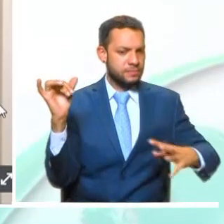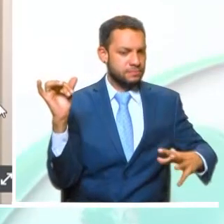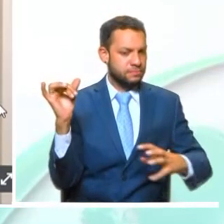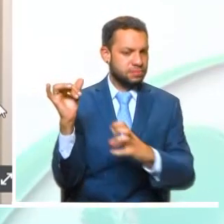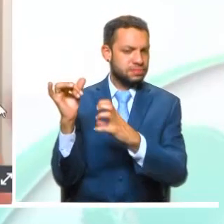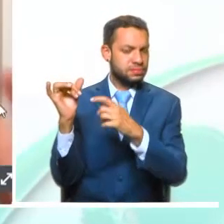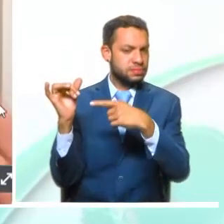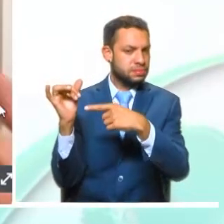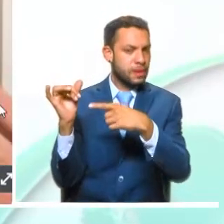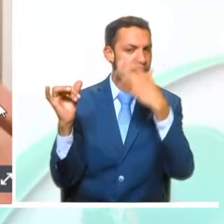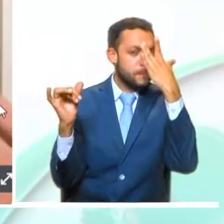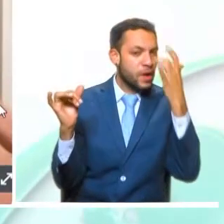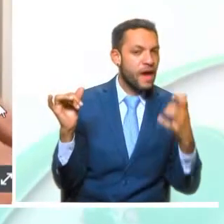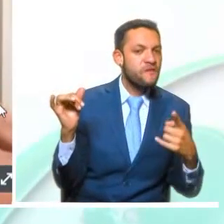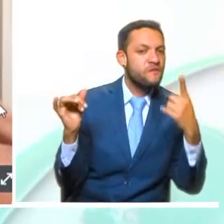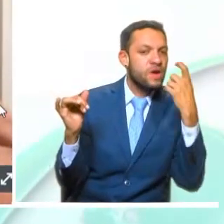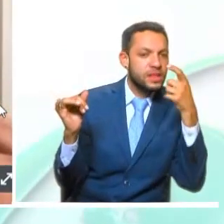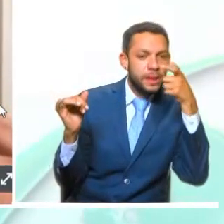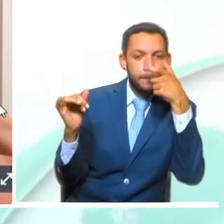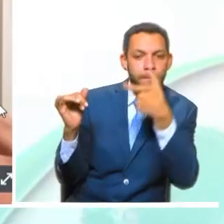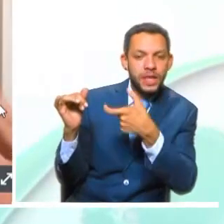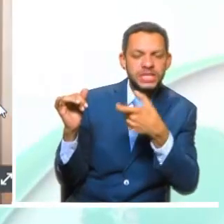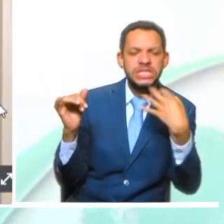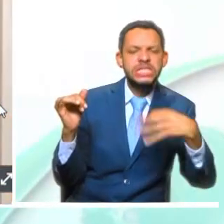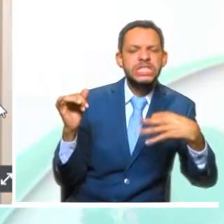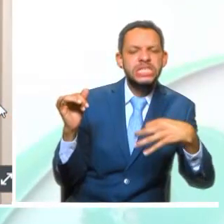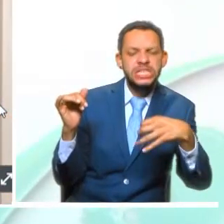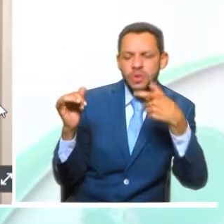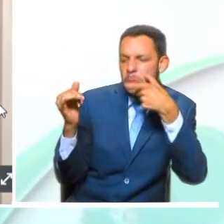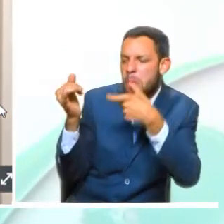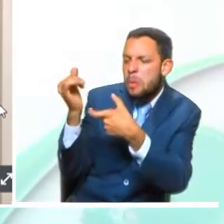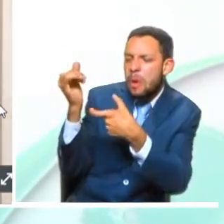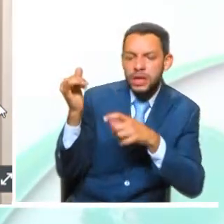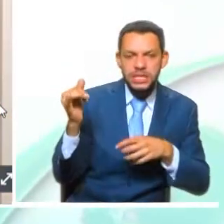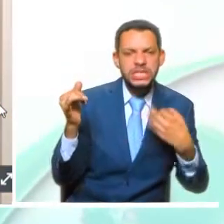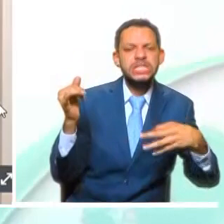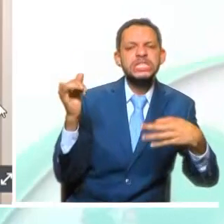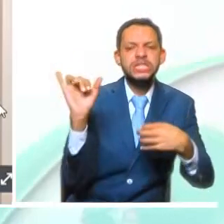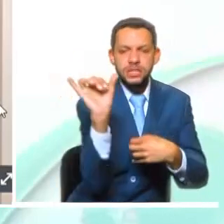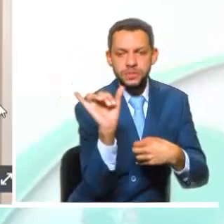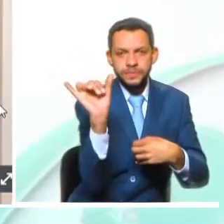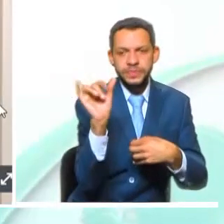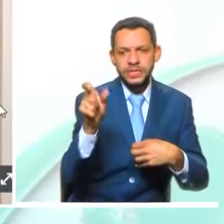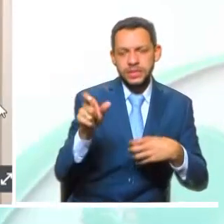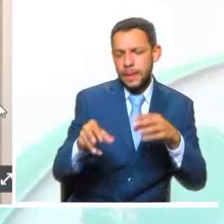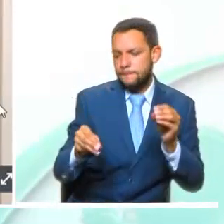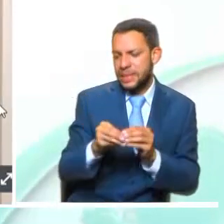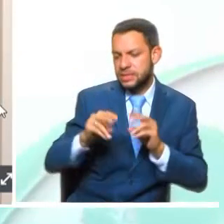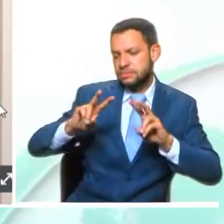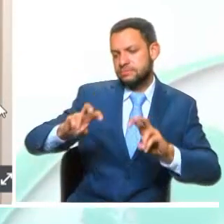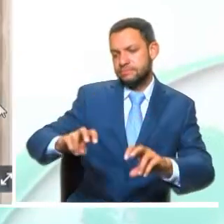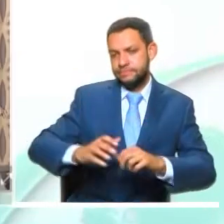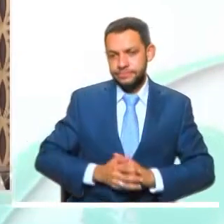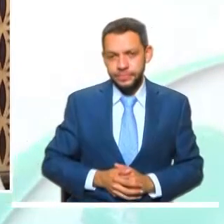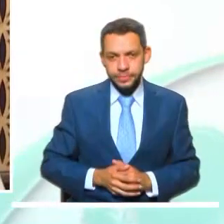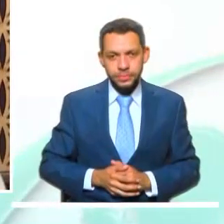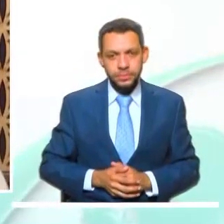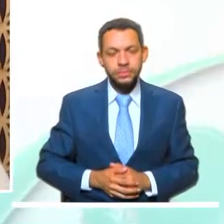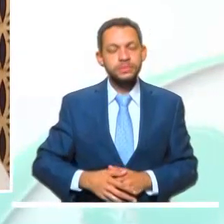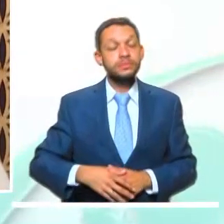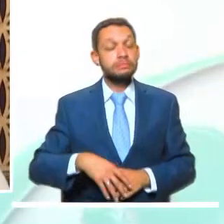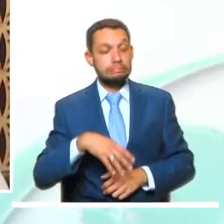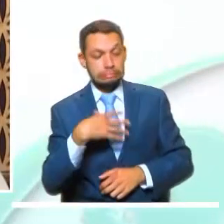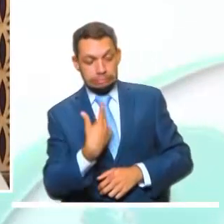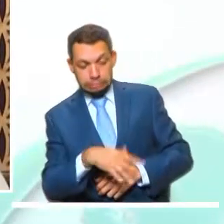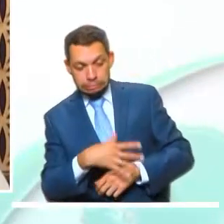que le hacían la citología no este es de hacer un examen completo y va qué bonito